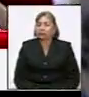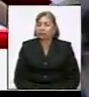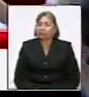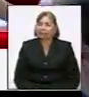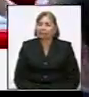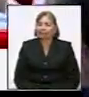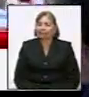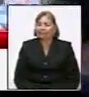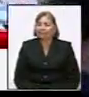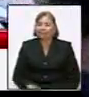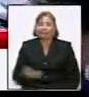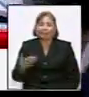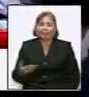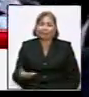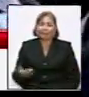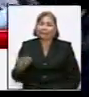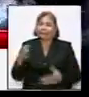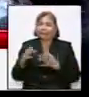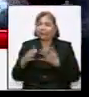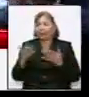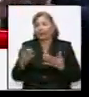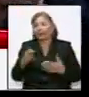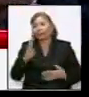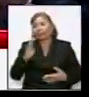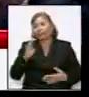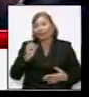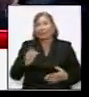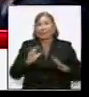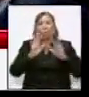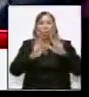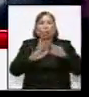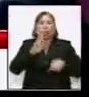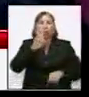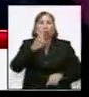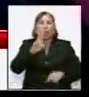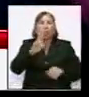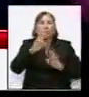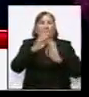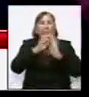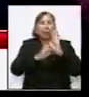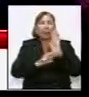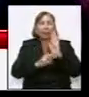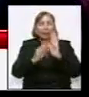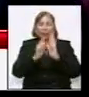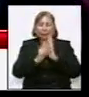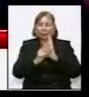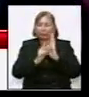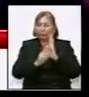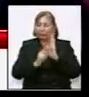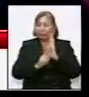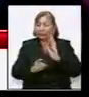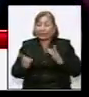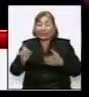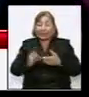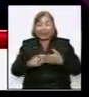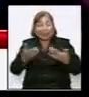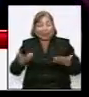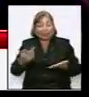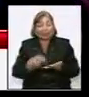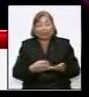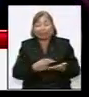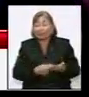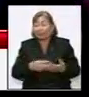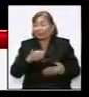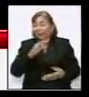no necesita de tepa son 12 proyectos que tenemos en la agenda si nos quedamos hasta poder discutir